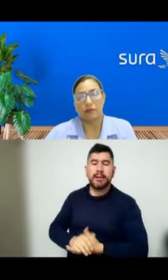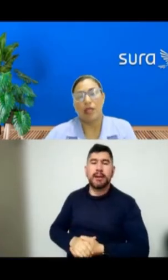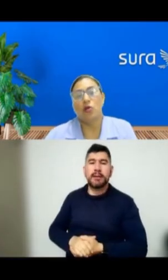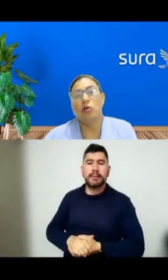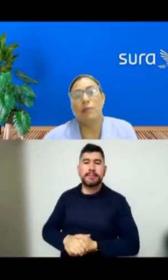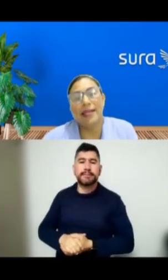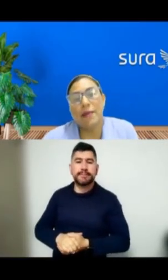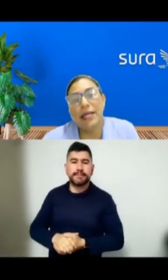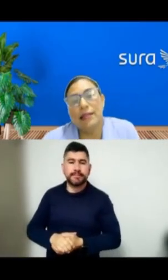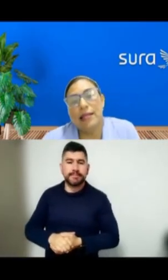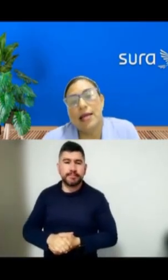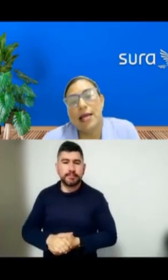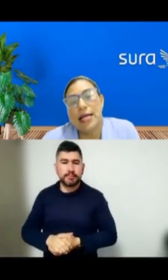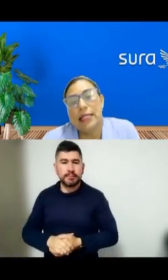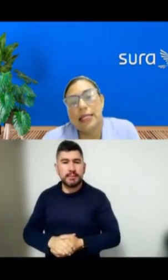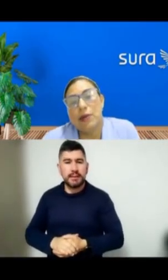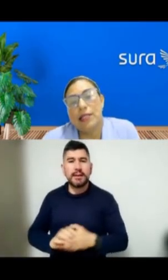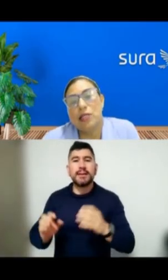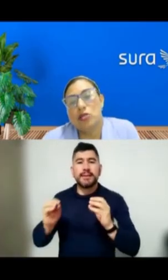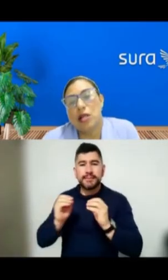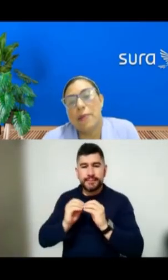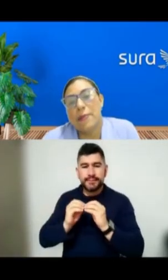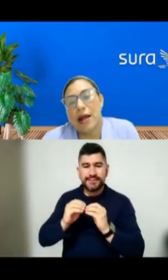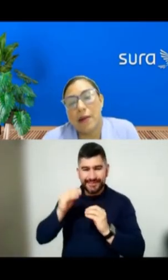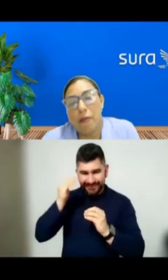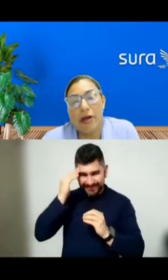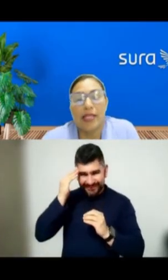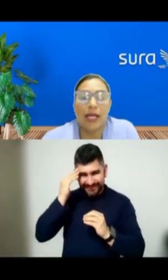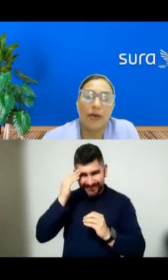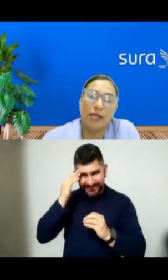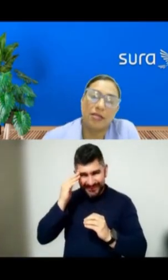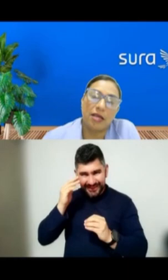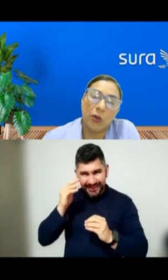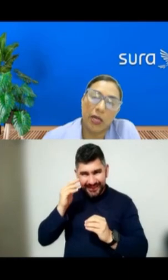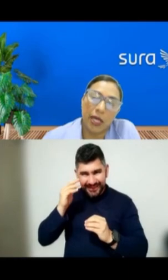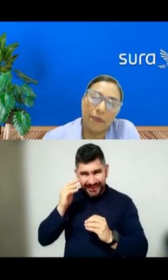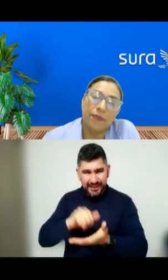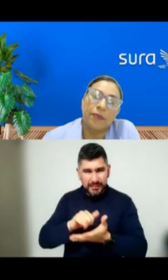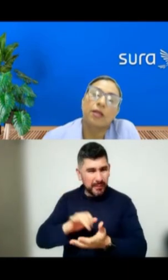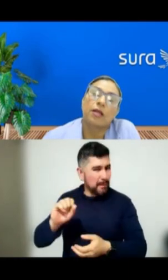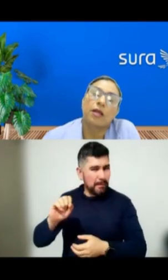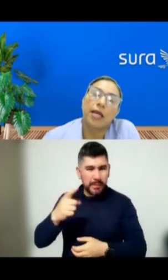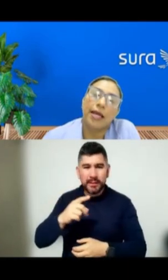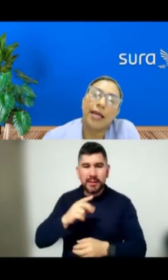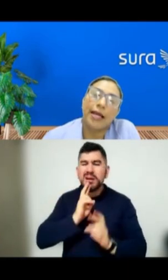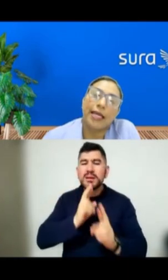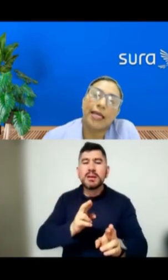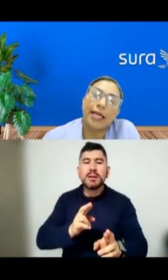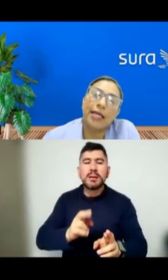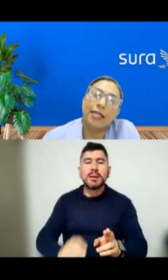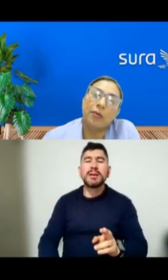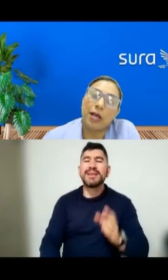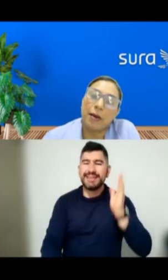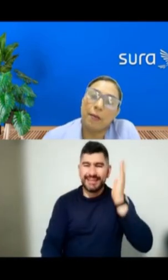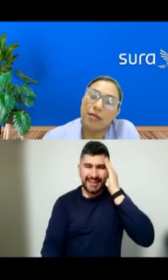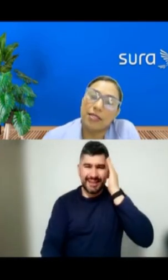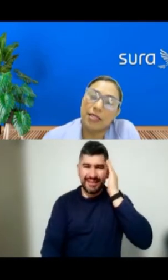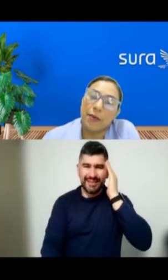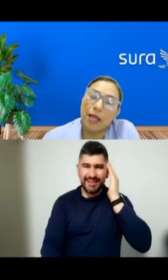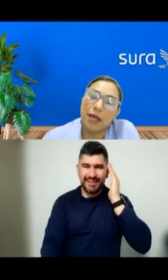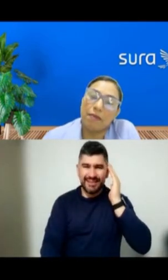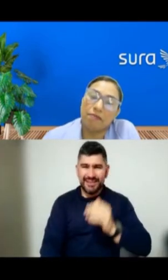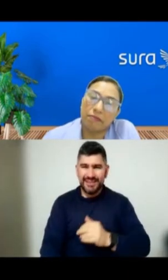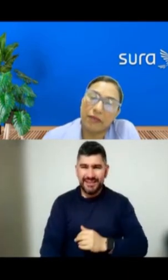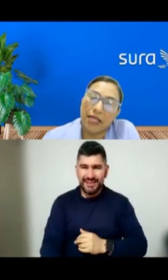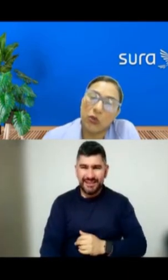auxilios. Automáticamente tenemos la institución de la primera respuesta que viene siendo que aquí, como llamamos